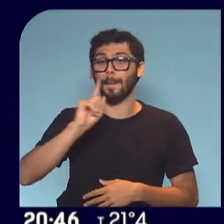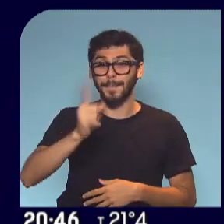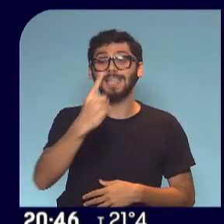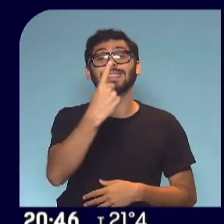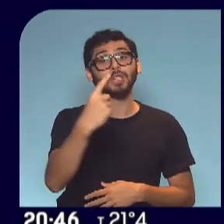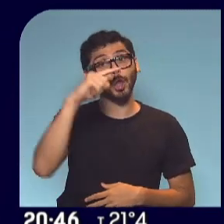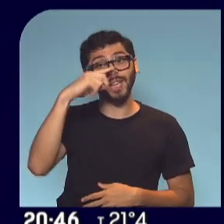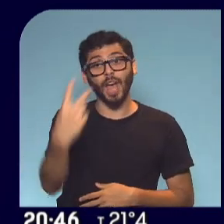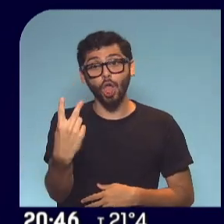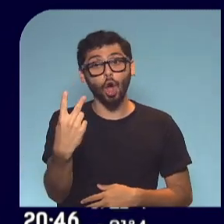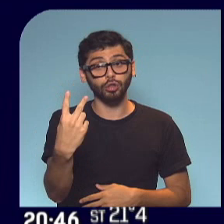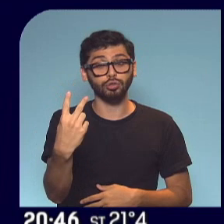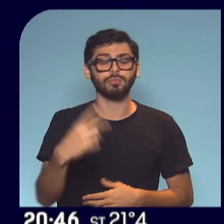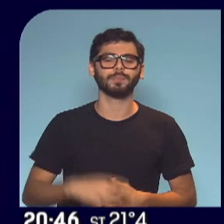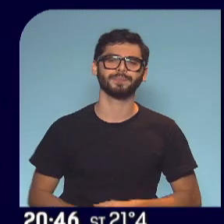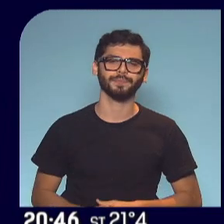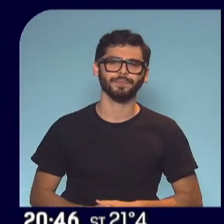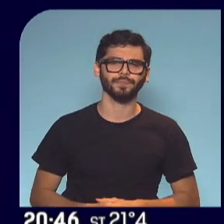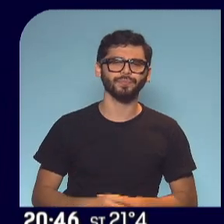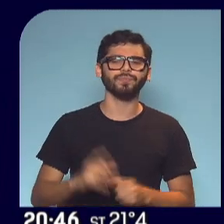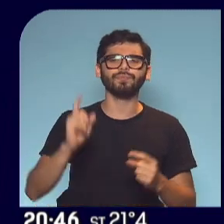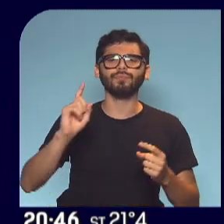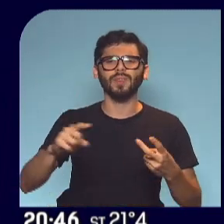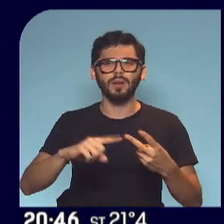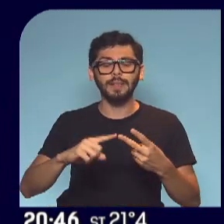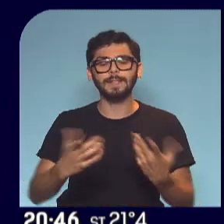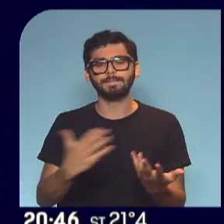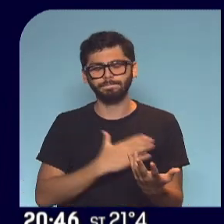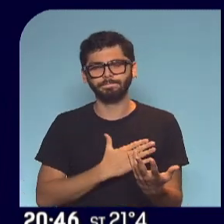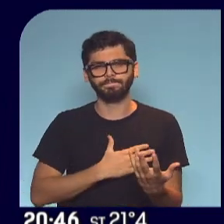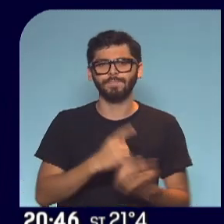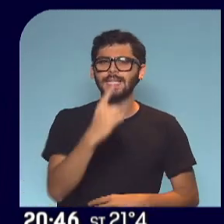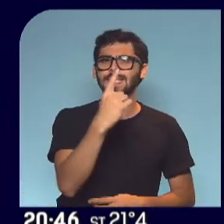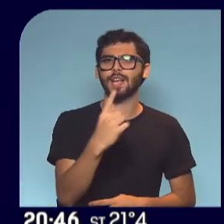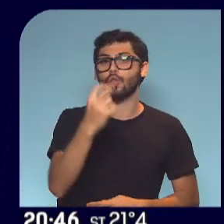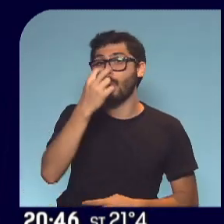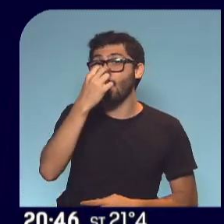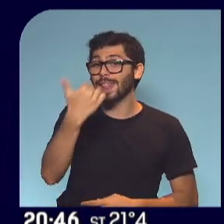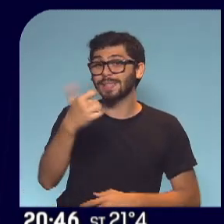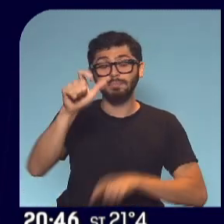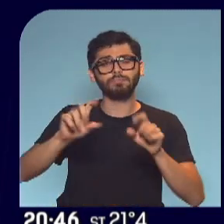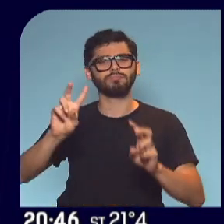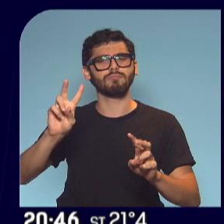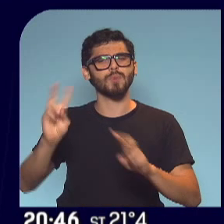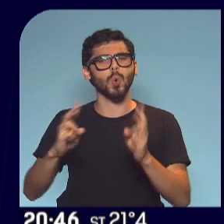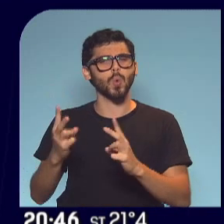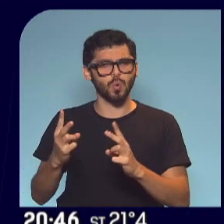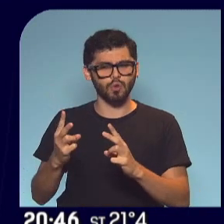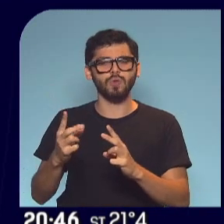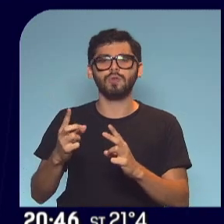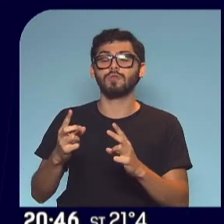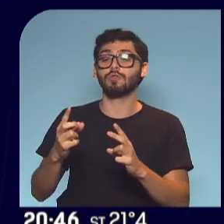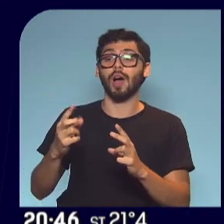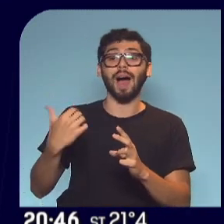2.252.172 en nuestro país desde el primer caso presentado. Repasamos, lamentablemente 126 son los fallecidos en este último reporte y